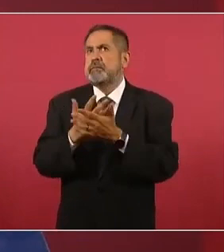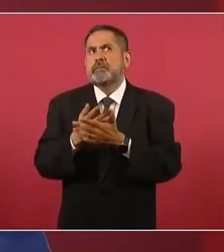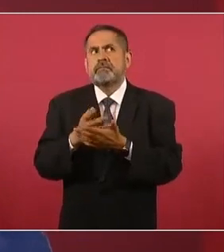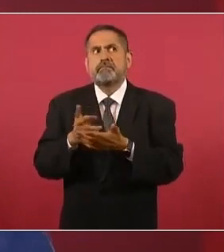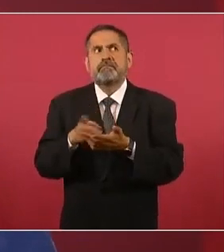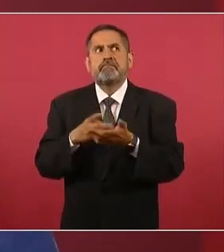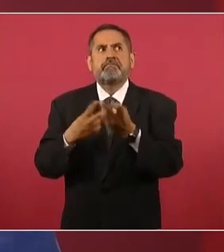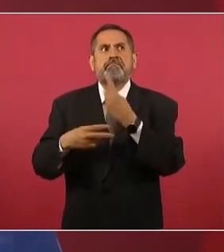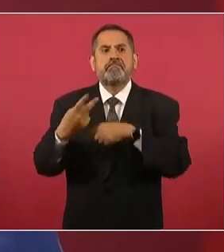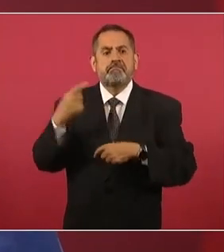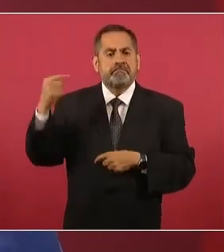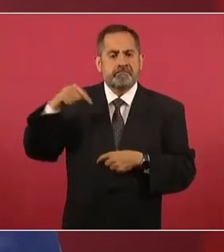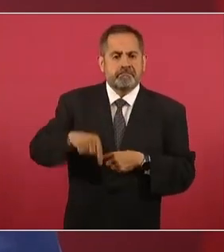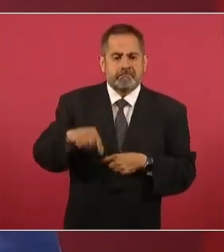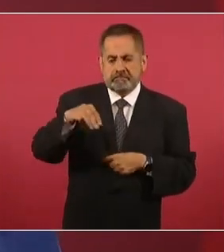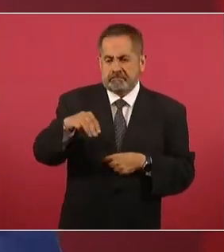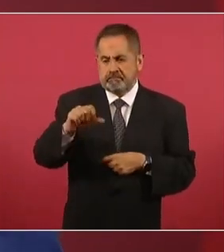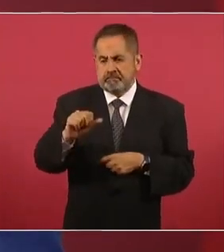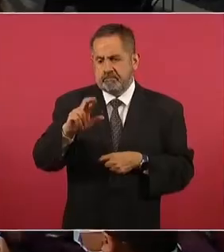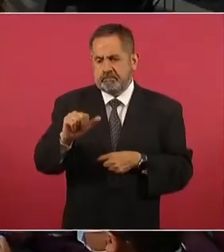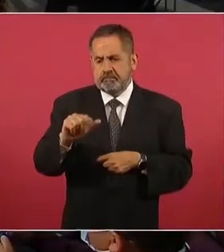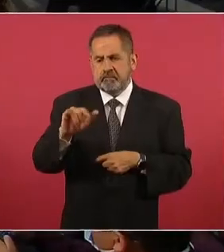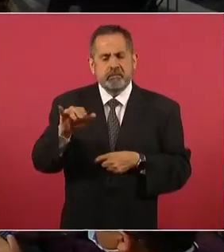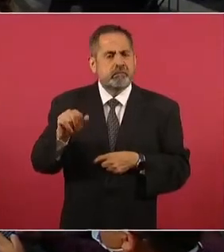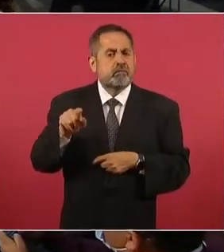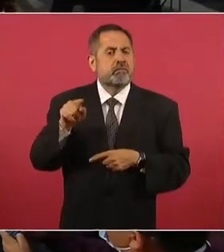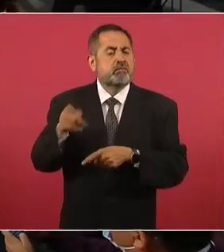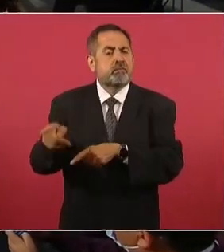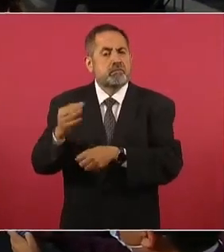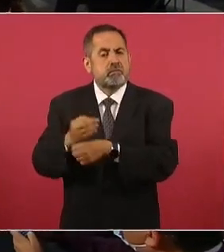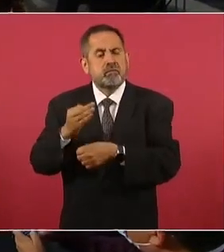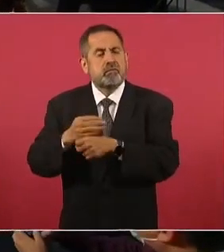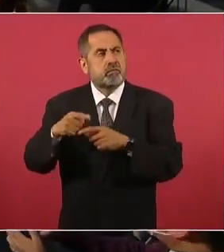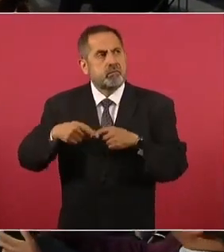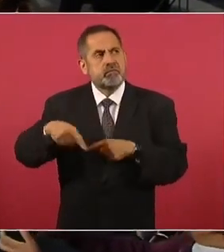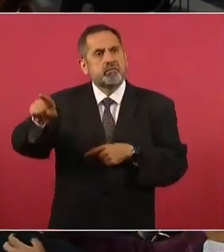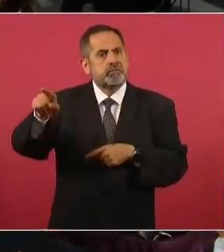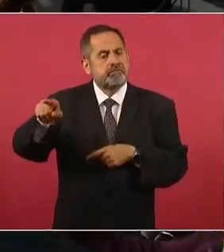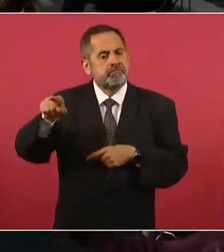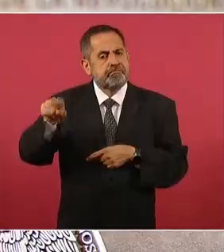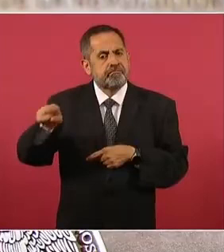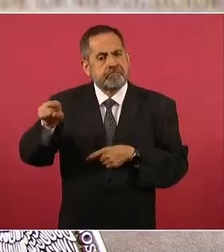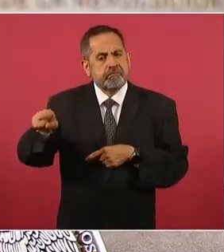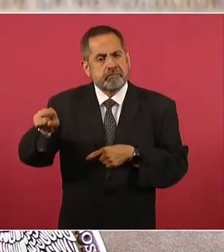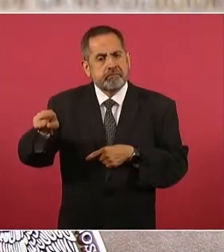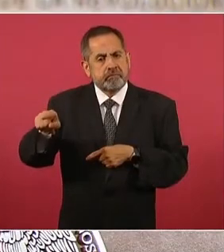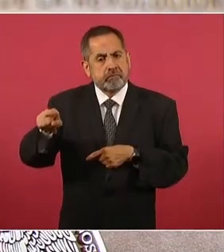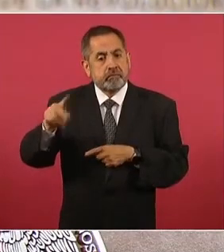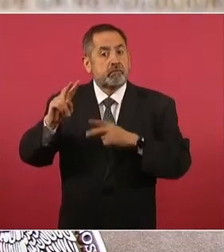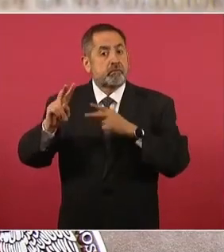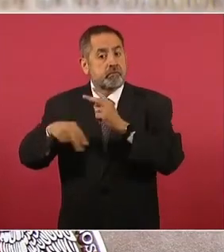regrese María Luisa, porque está en la ONU precisamente